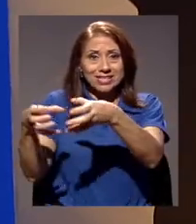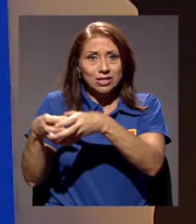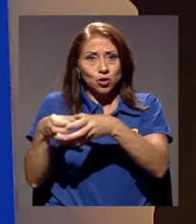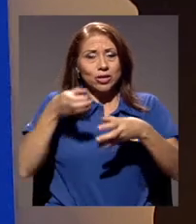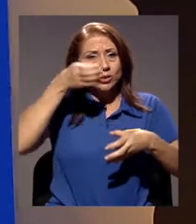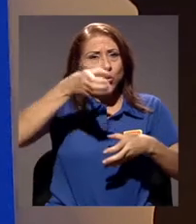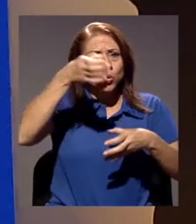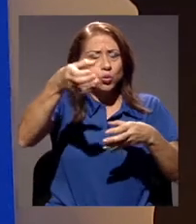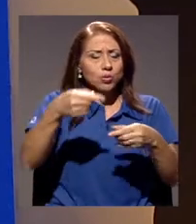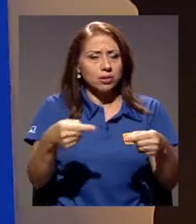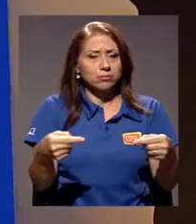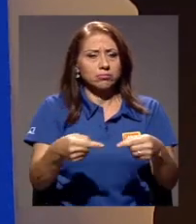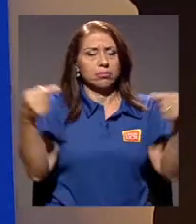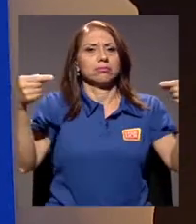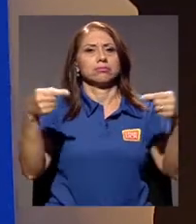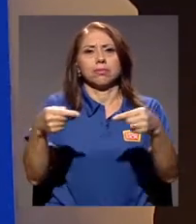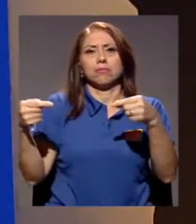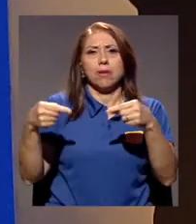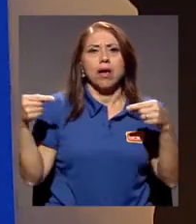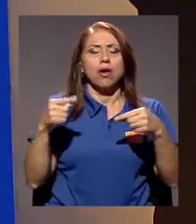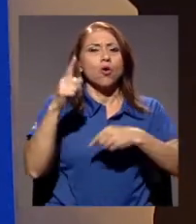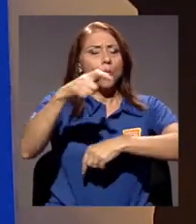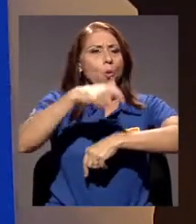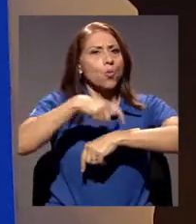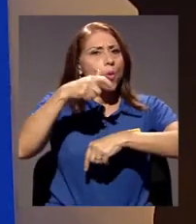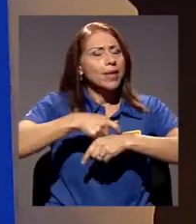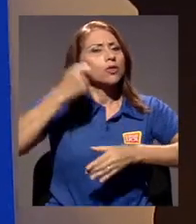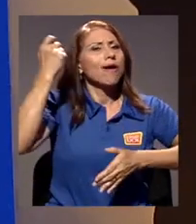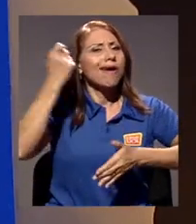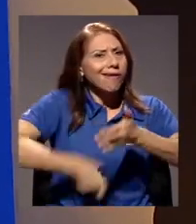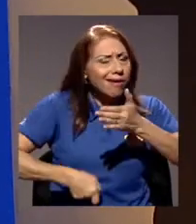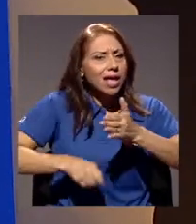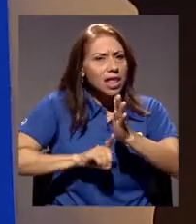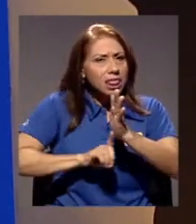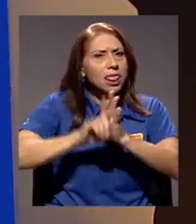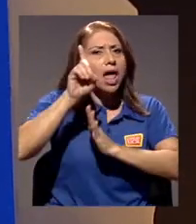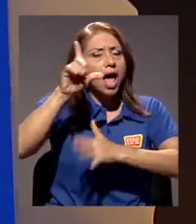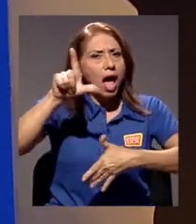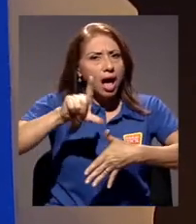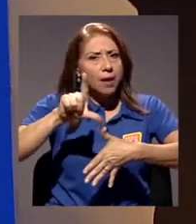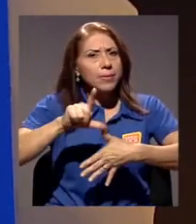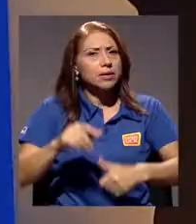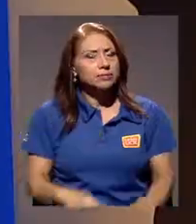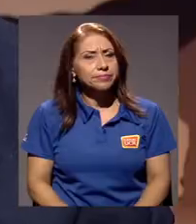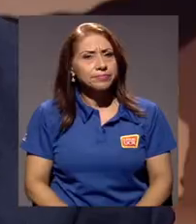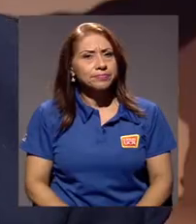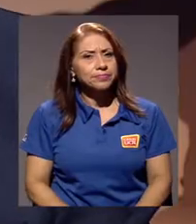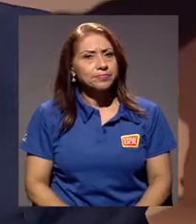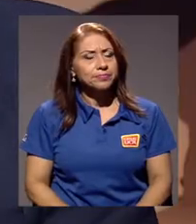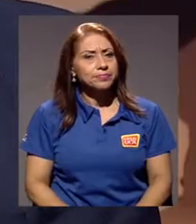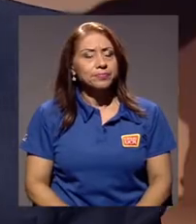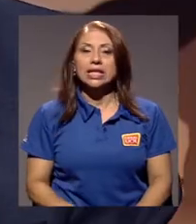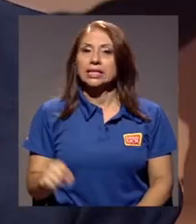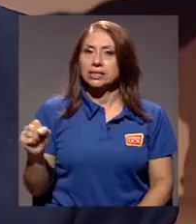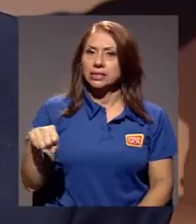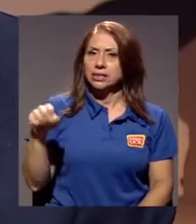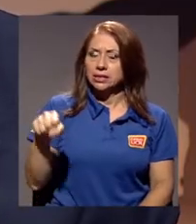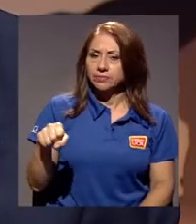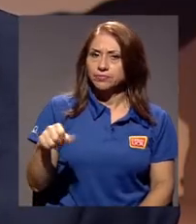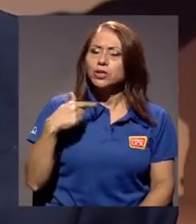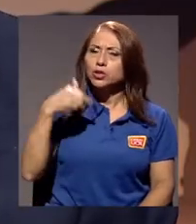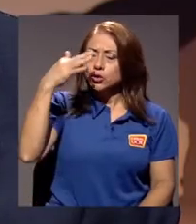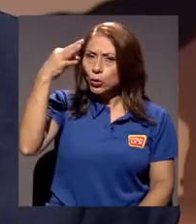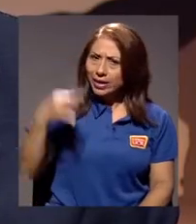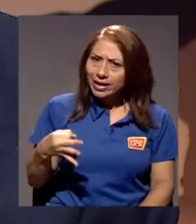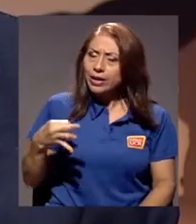como un momento de inflexión en el desarrollo de la américa latina' sí yo creo